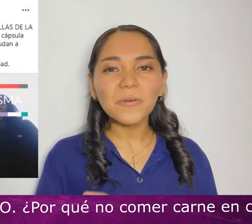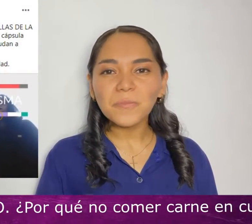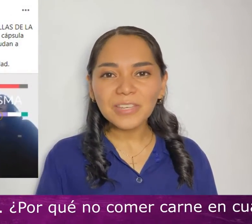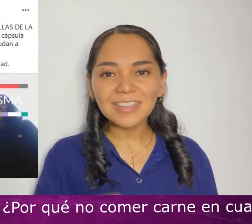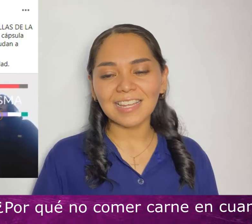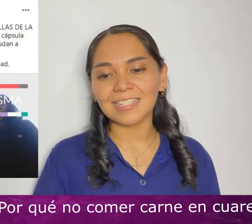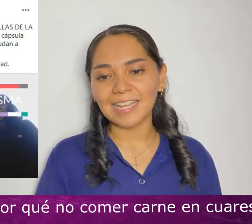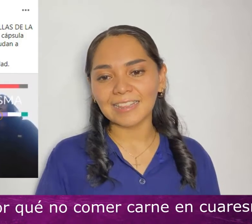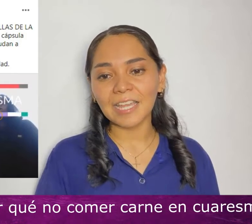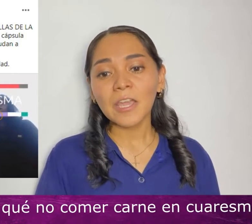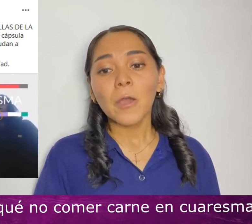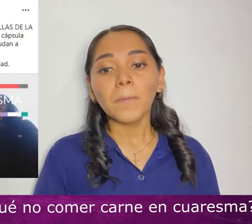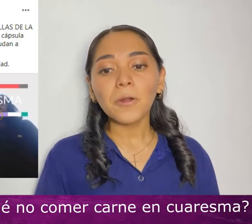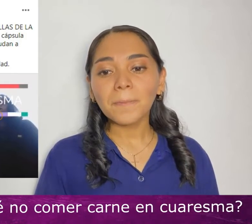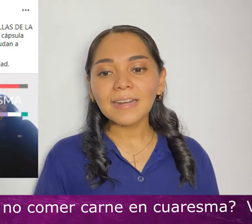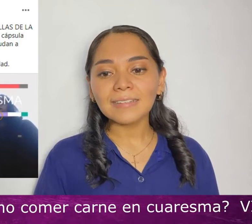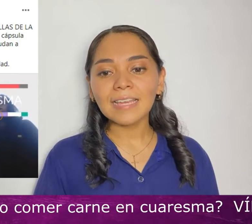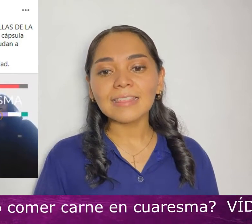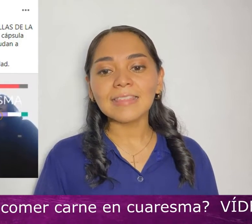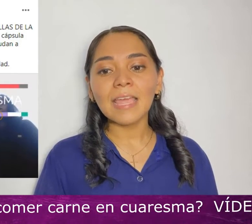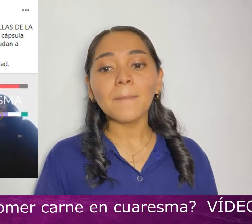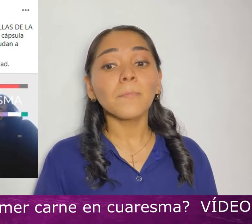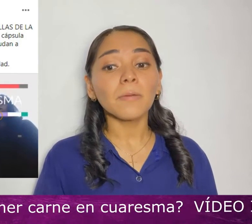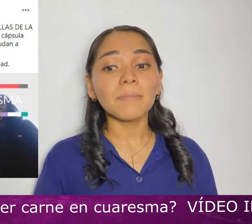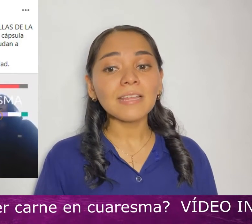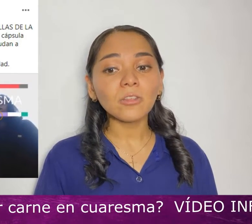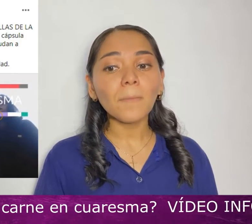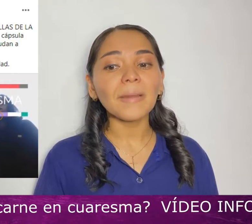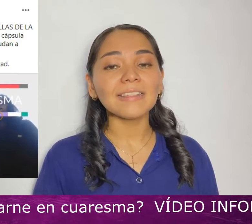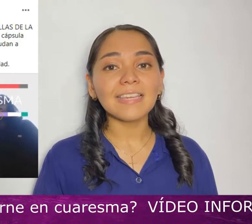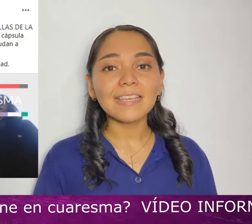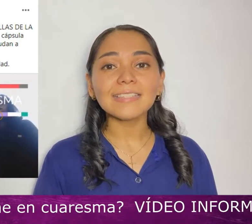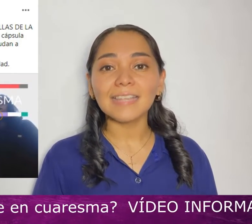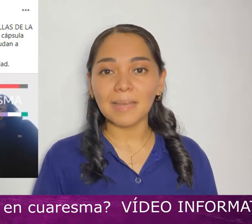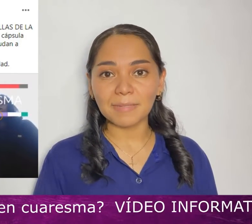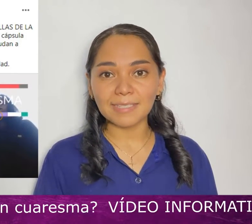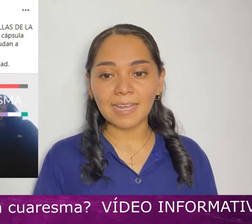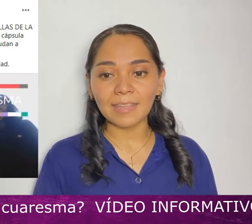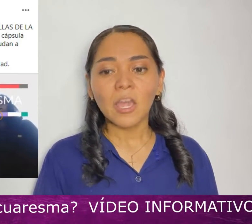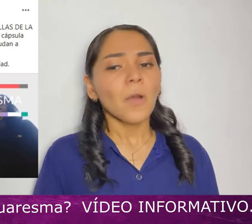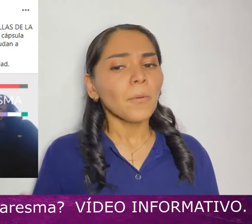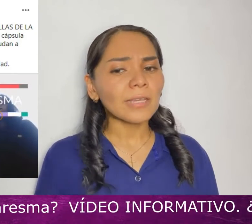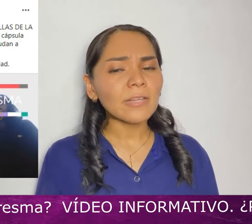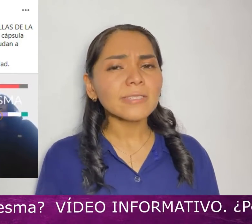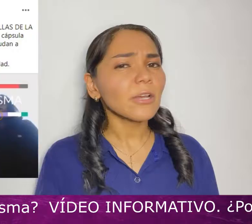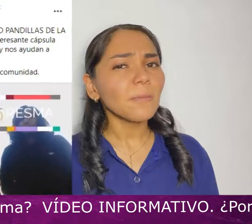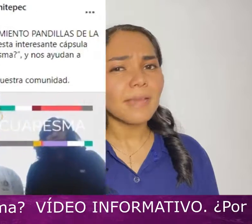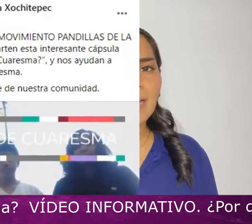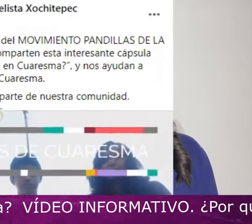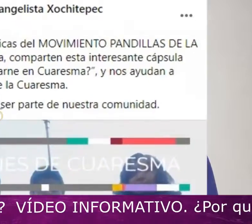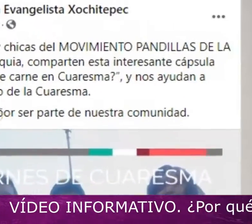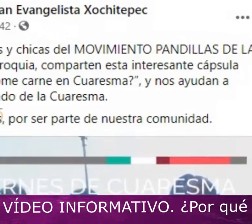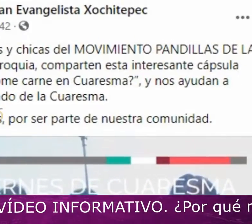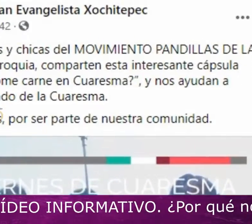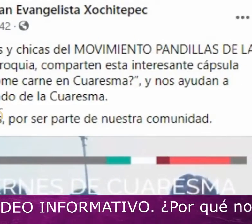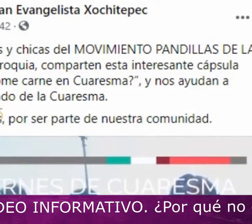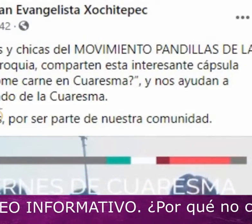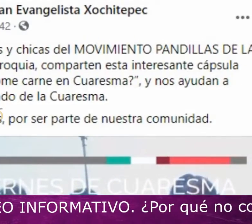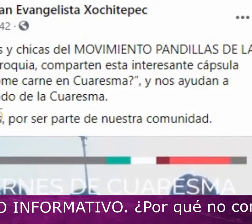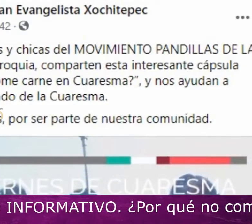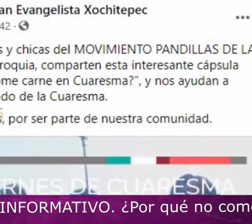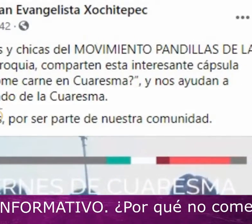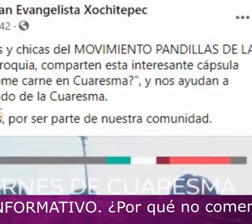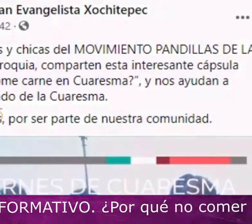un video muy interesante por parte de Movimiento Pandillas de la Amistad. ¿Por qué no se come carne en